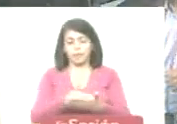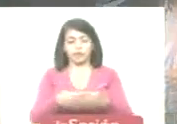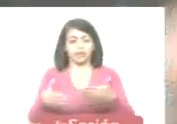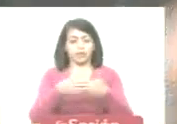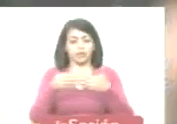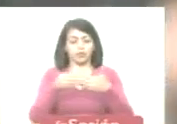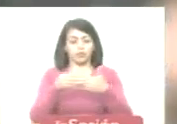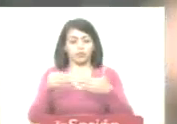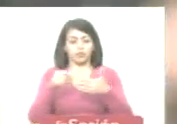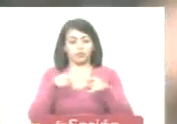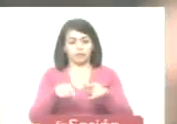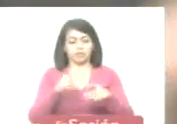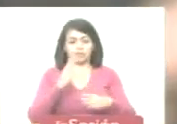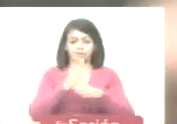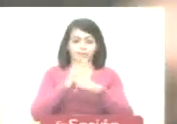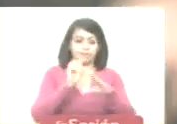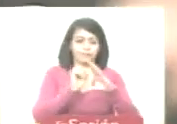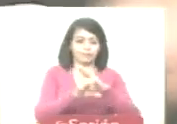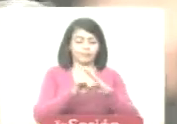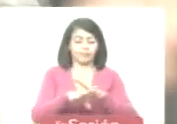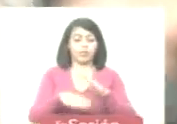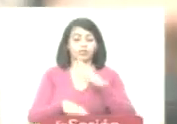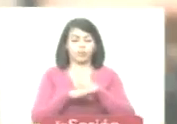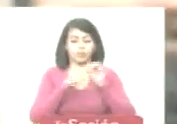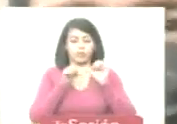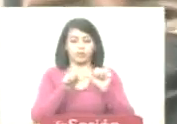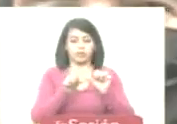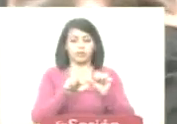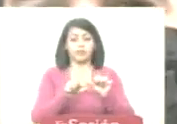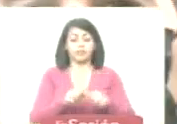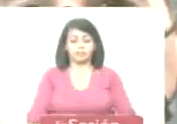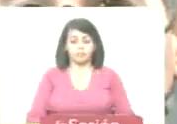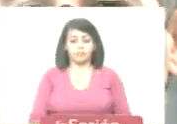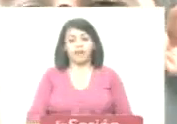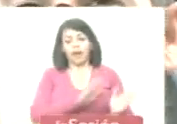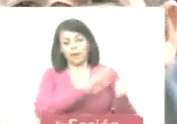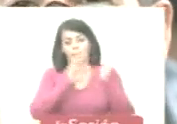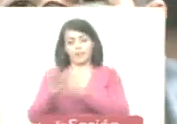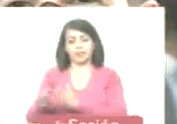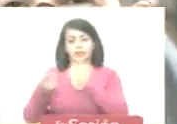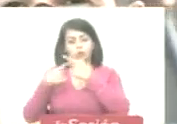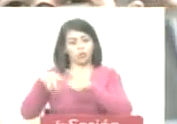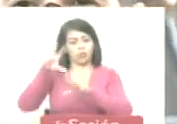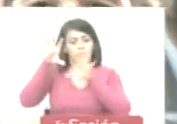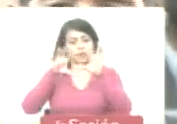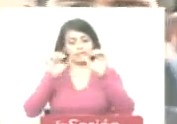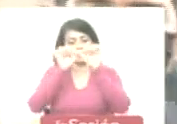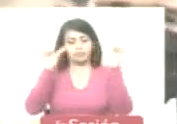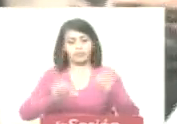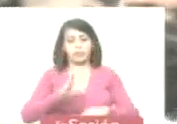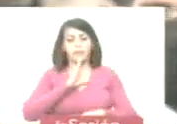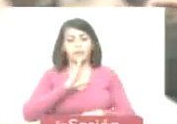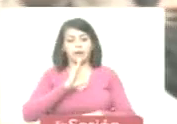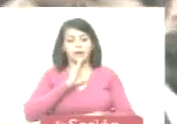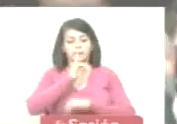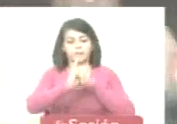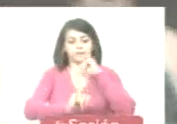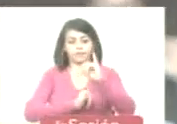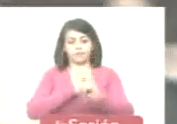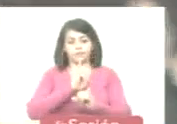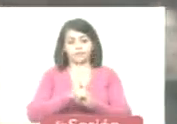4.000 millones de dólares retenidos en activos y en líquidos fuera de nuestro país, en el sistema bancario